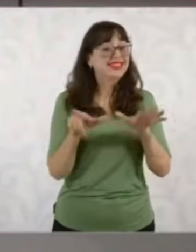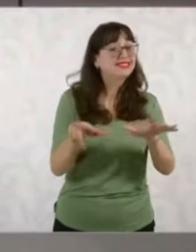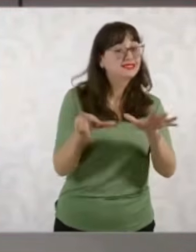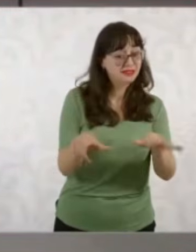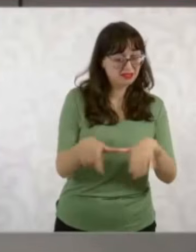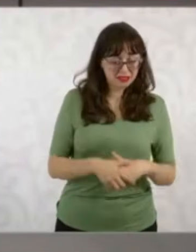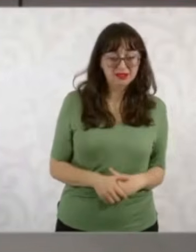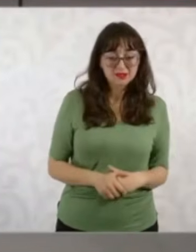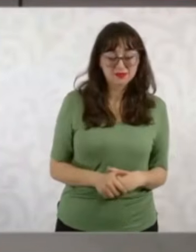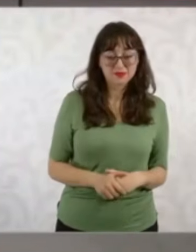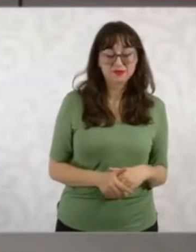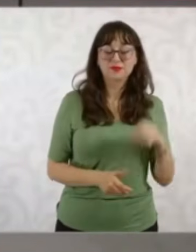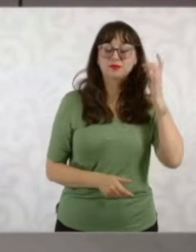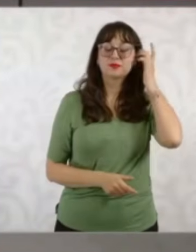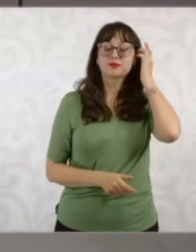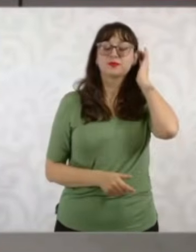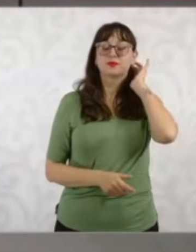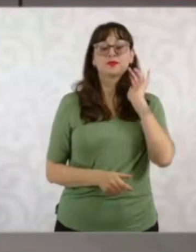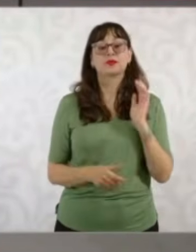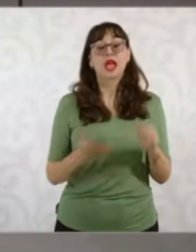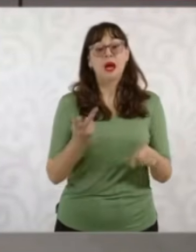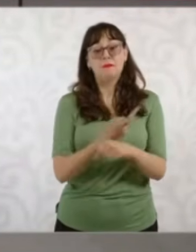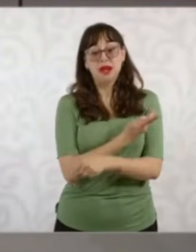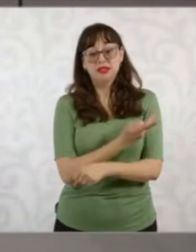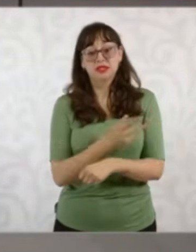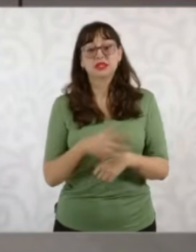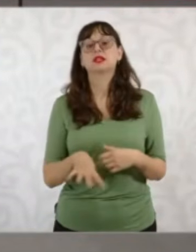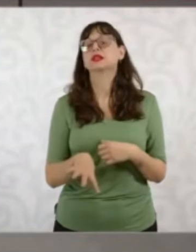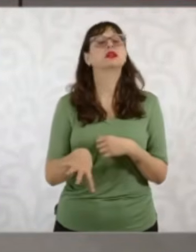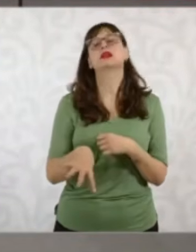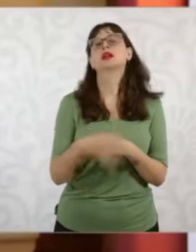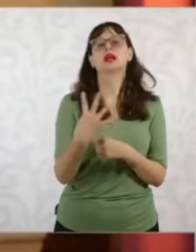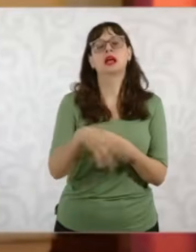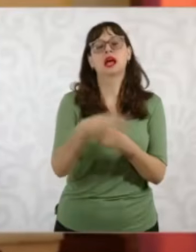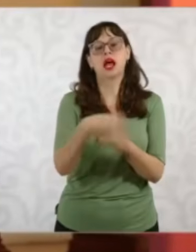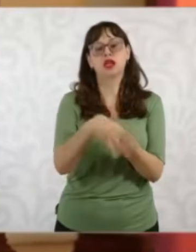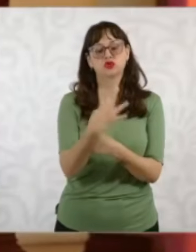Y no solo eso, de esos 14 han sido en